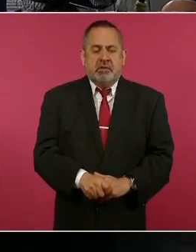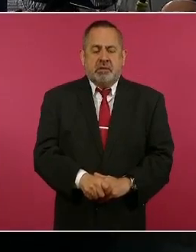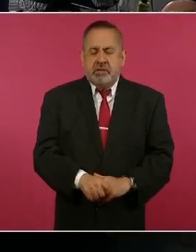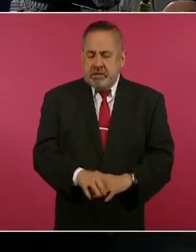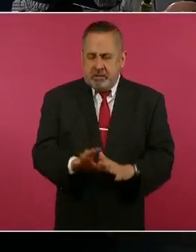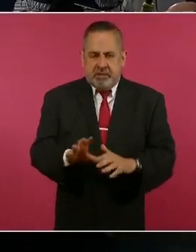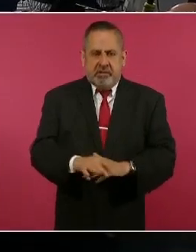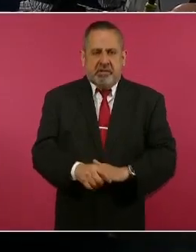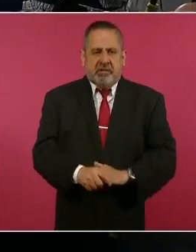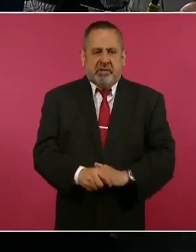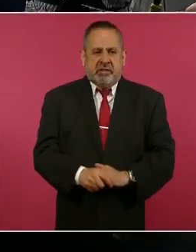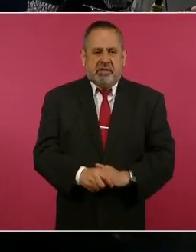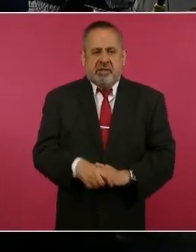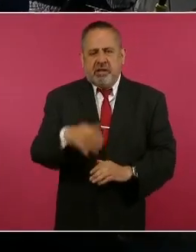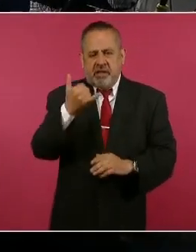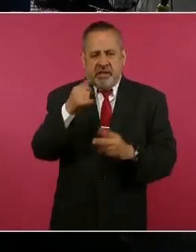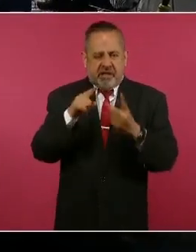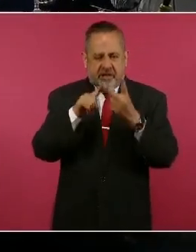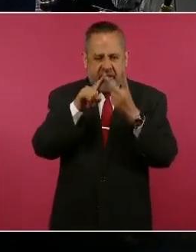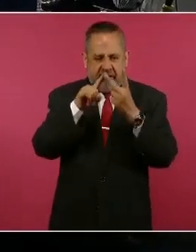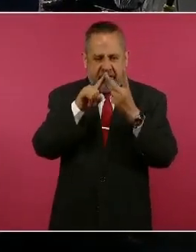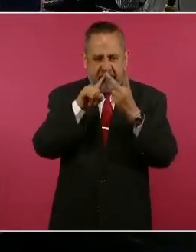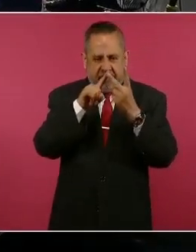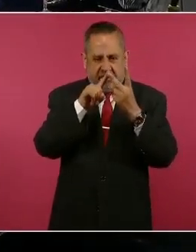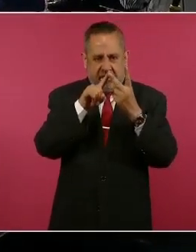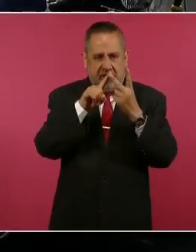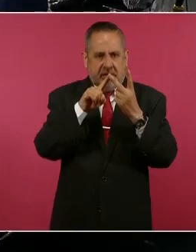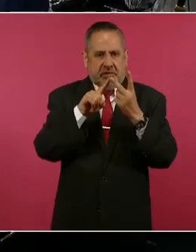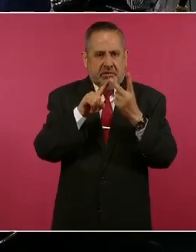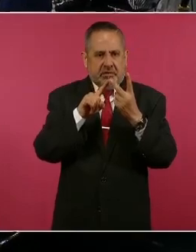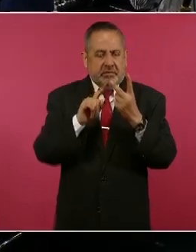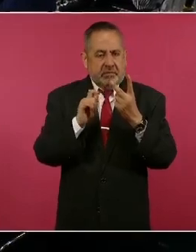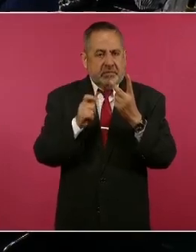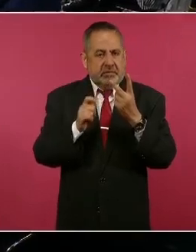Bueno, y luego algo que sí